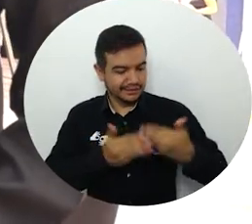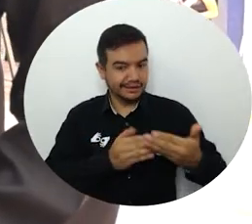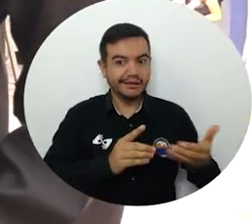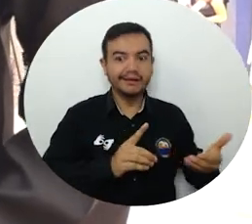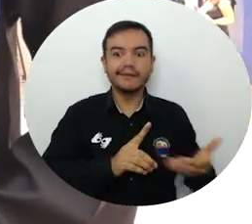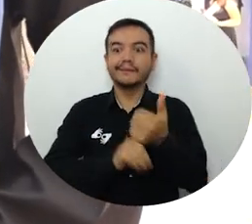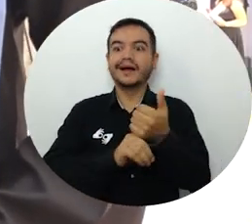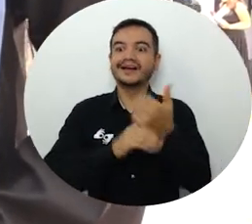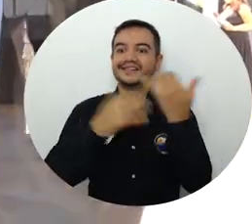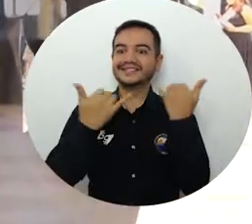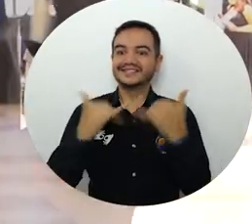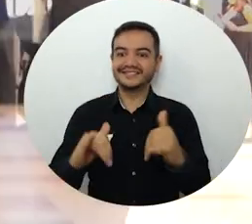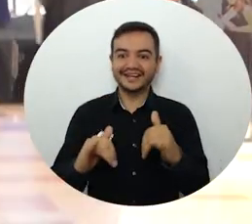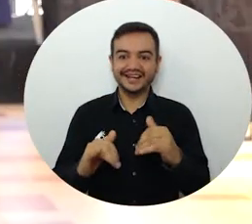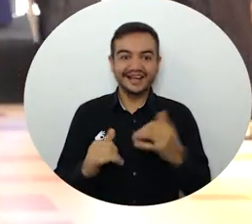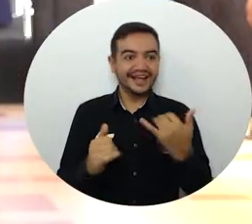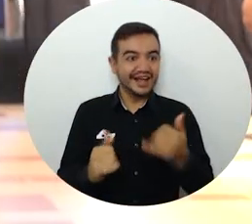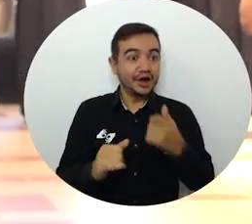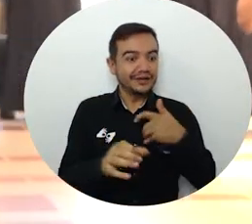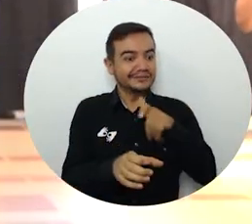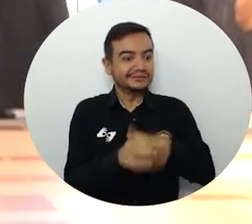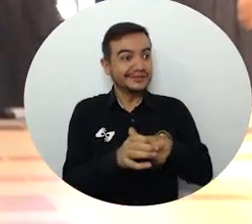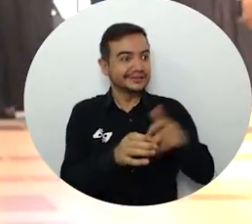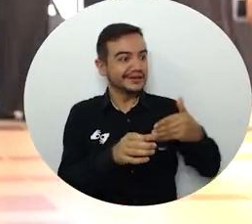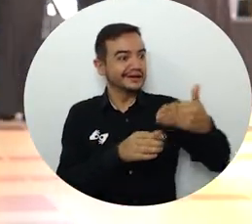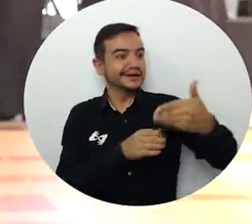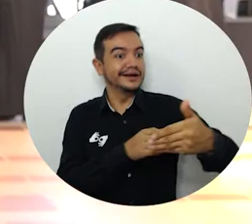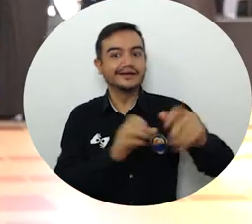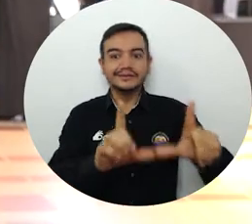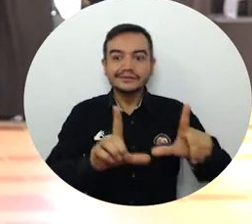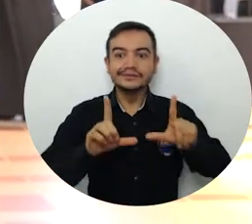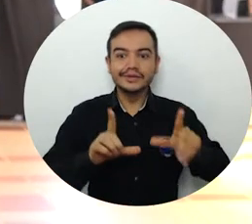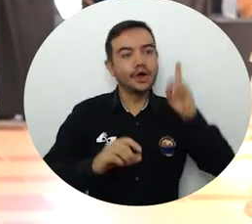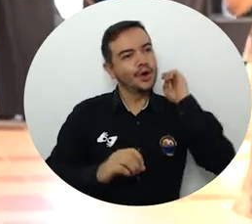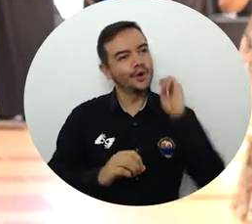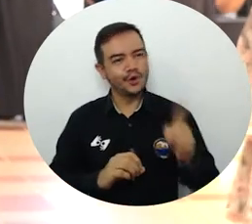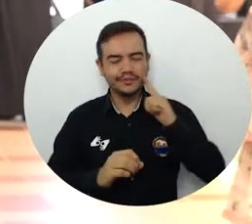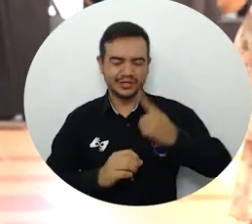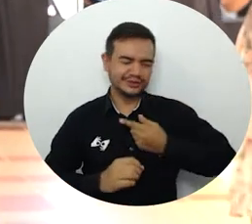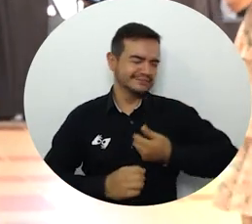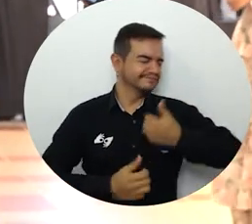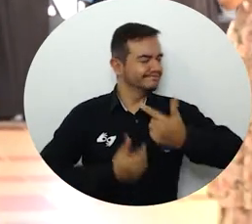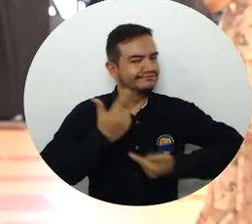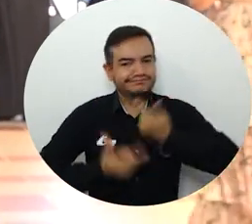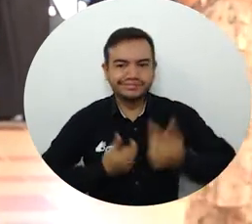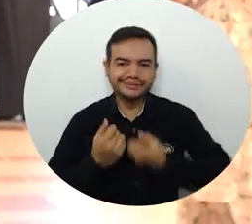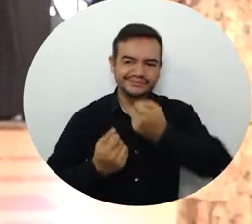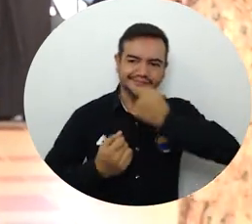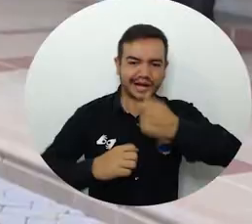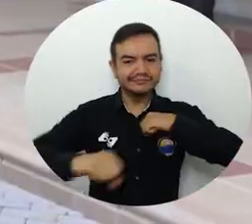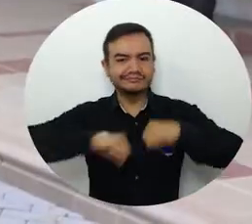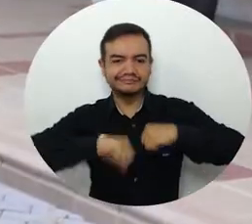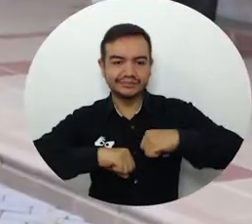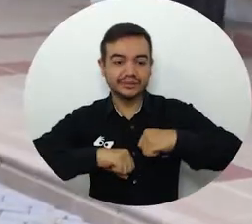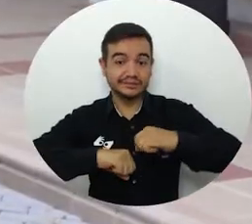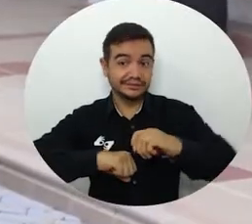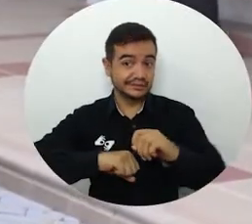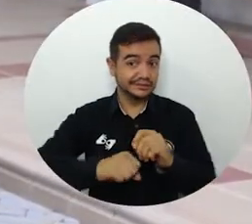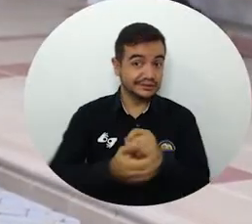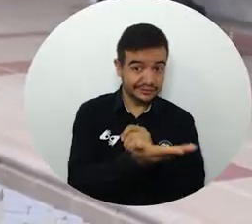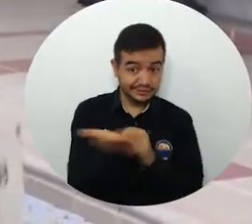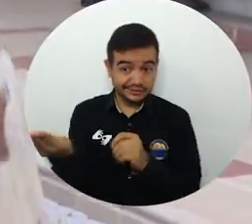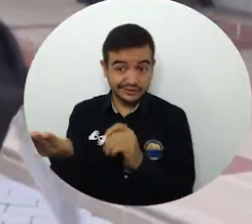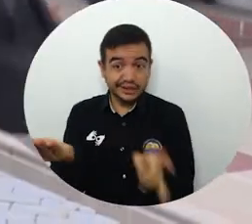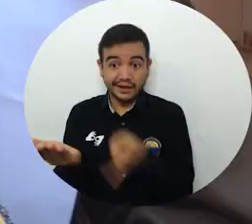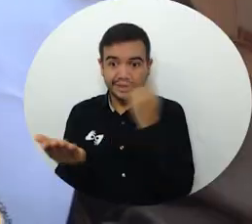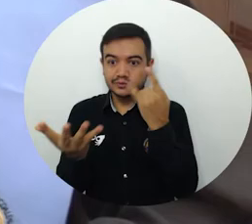logré. Ingresé y miren ahora el resultado del fruto del sacrificio y la perseverancia. Y si por algún